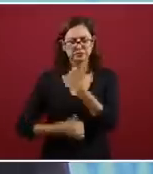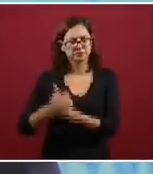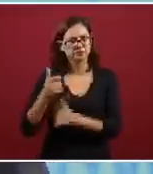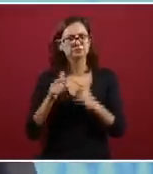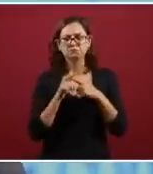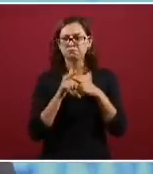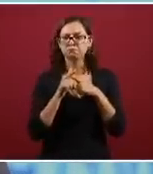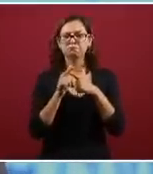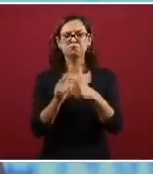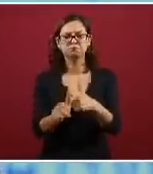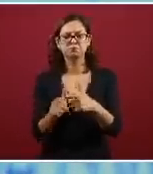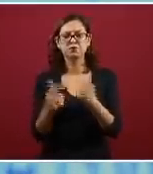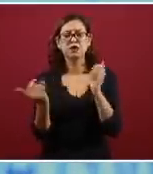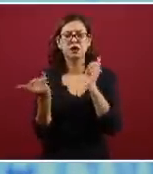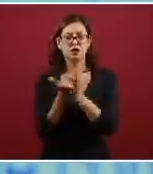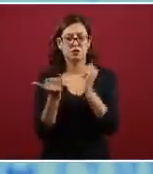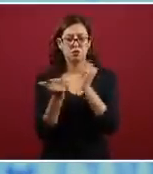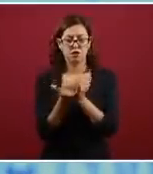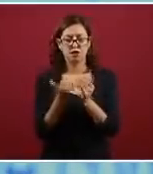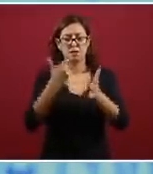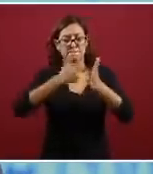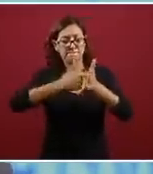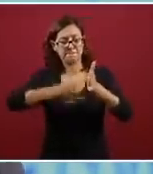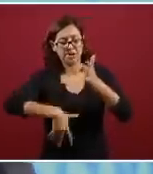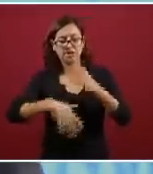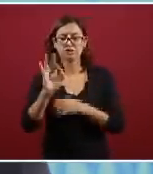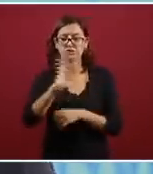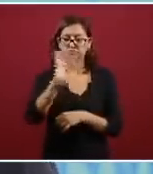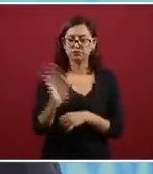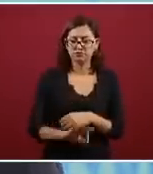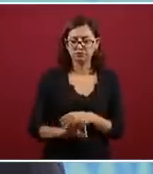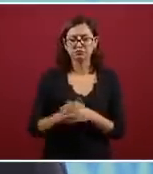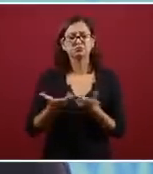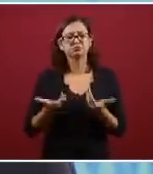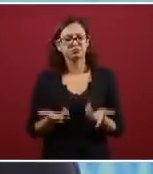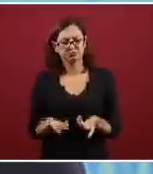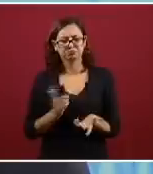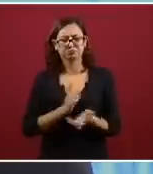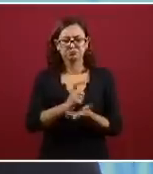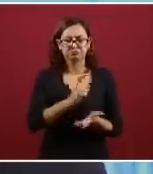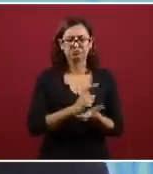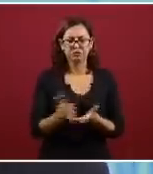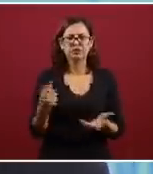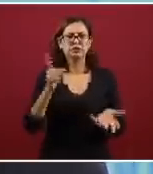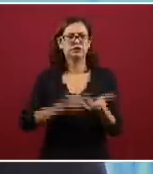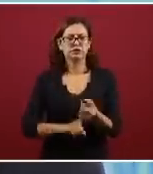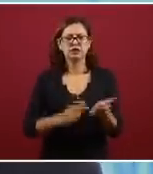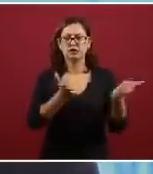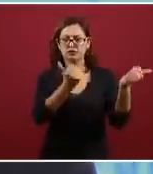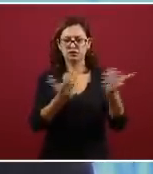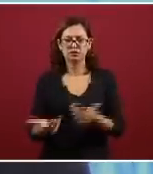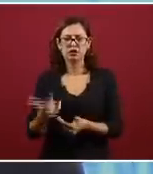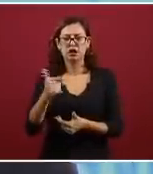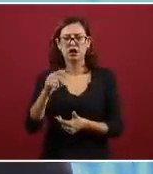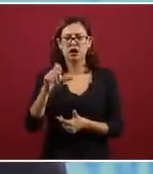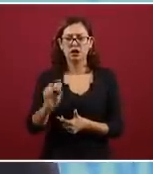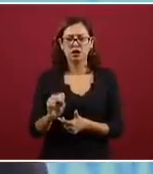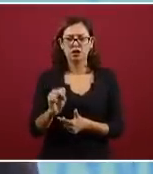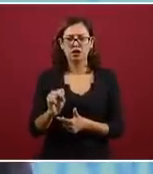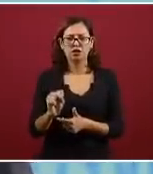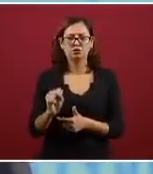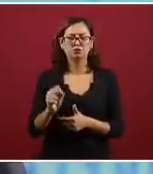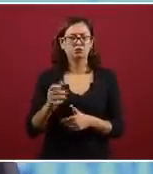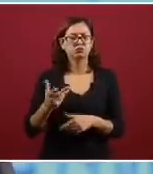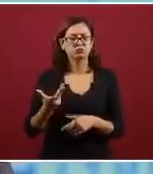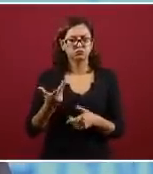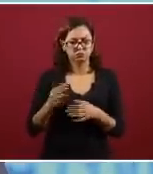Al renegociar las tarifas, se evitó enfrentar precios crecientes del transporte de gas natural en montos